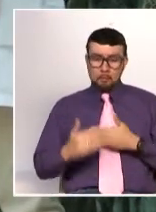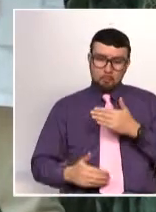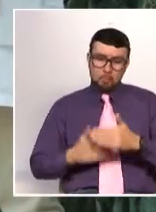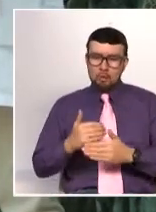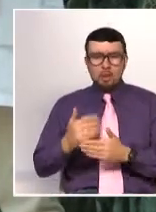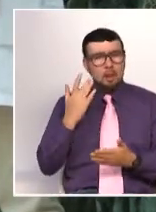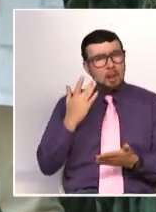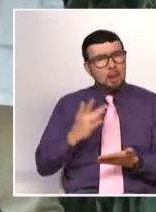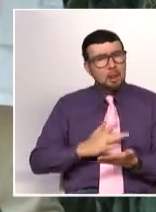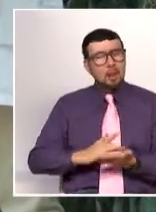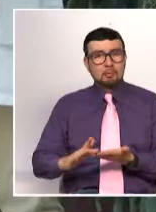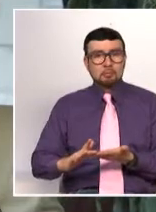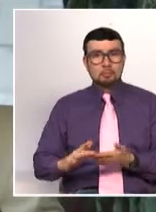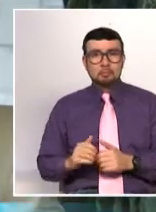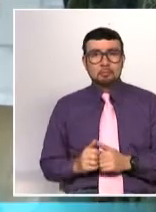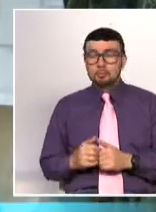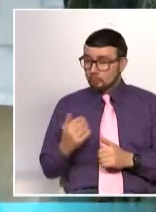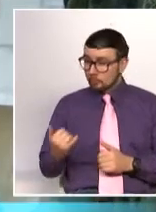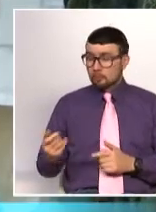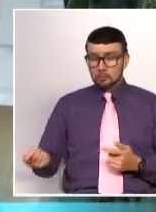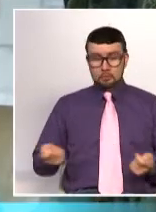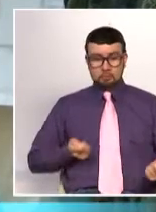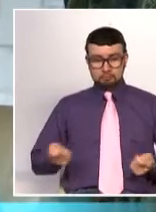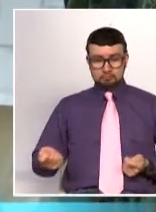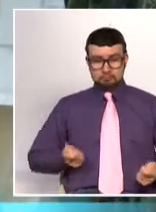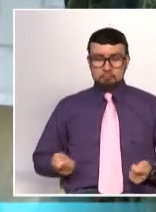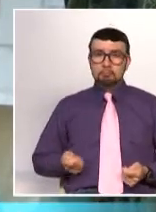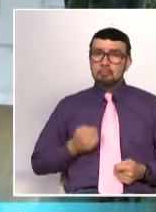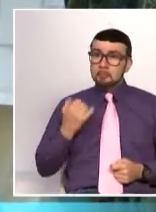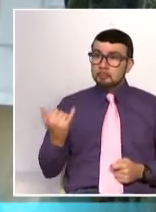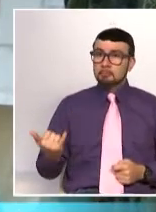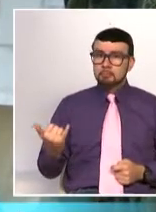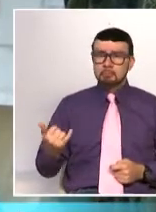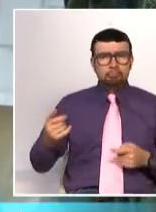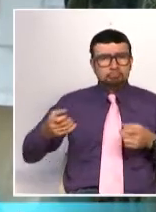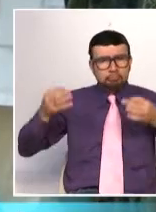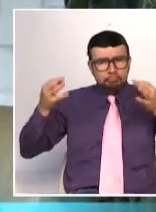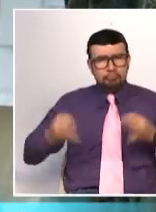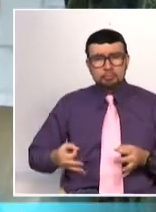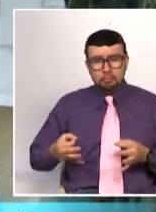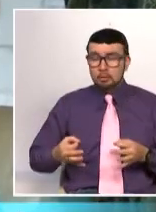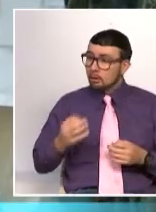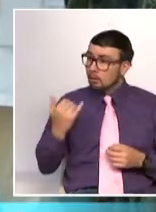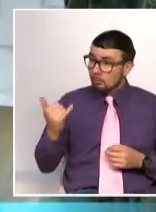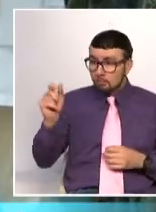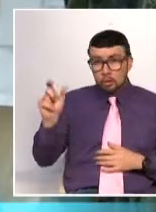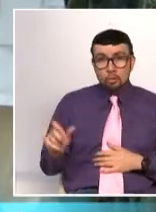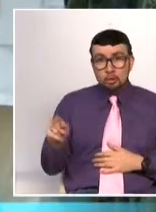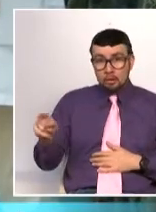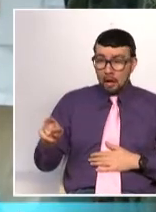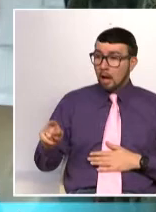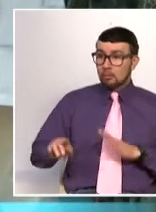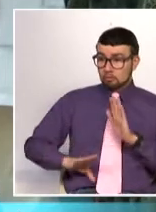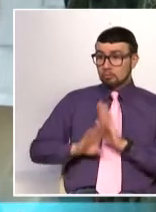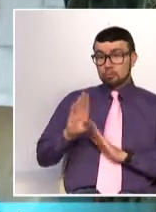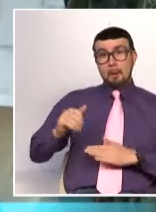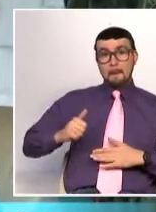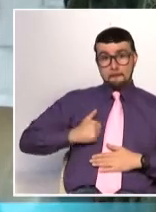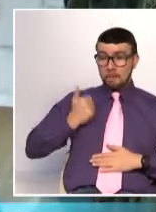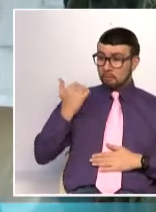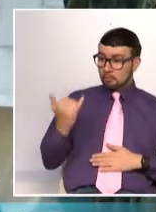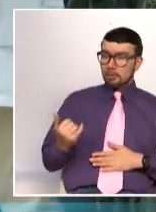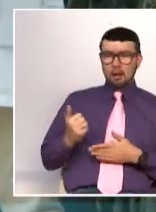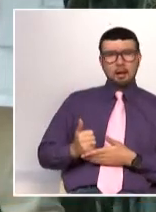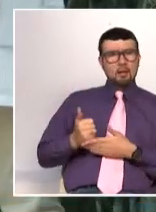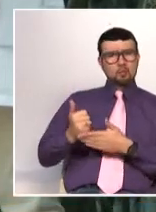que es un equipo interdisciplinario y que definitivamente quien se dé esa oportunidad es regalo esa ayuda